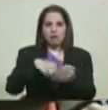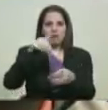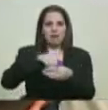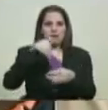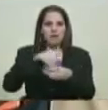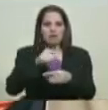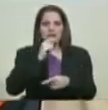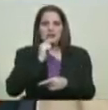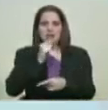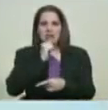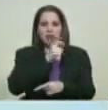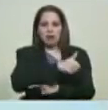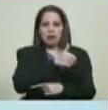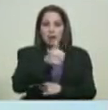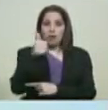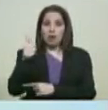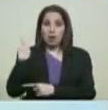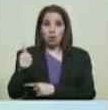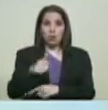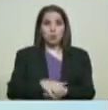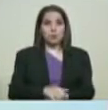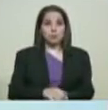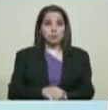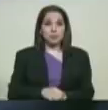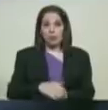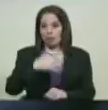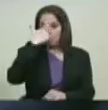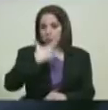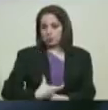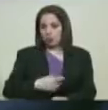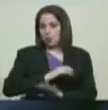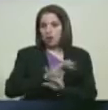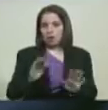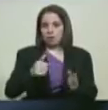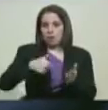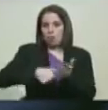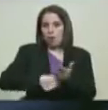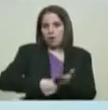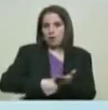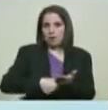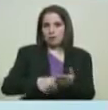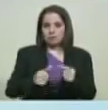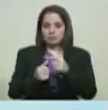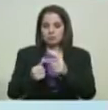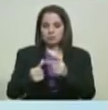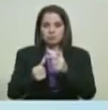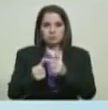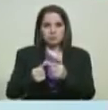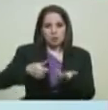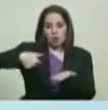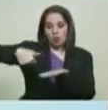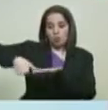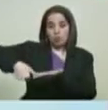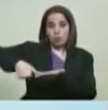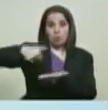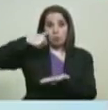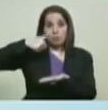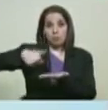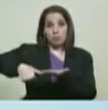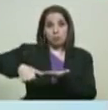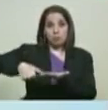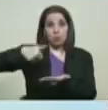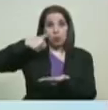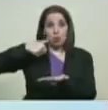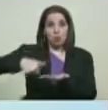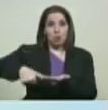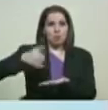Roy Charlton. Ha entrado a votar el votante tal. Y allí es que se despeja la posibilidad.